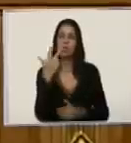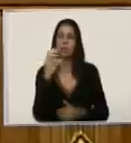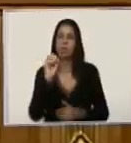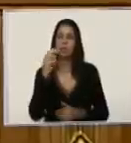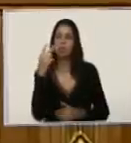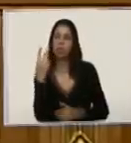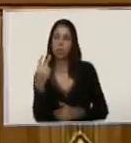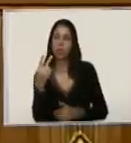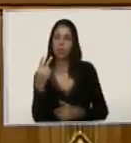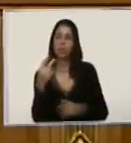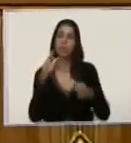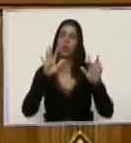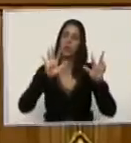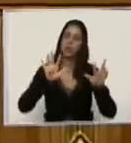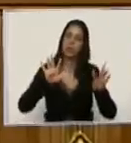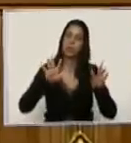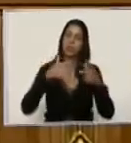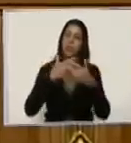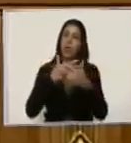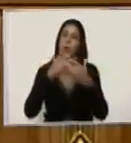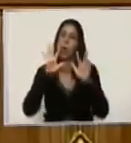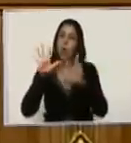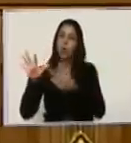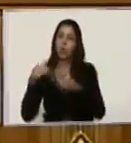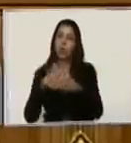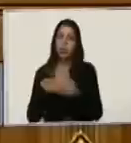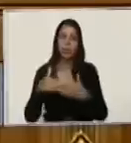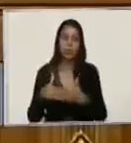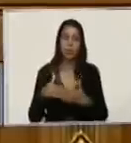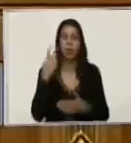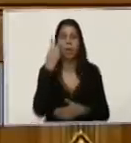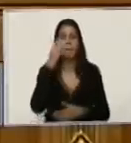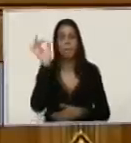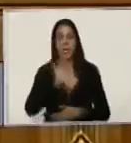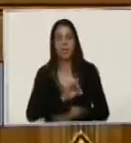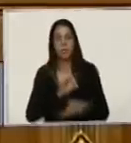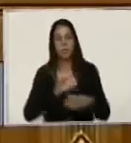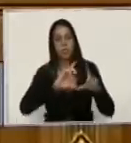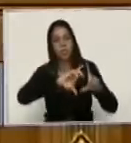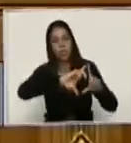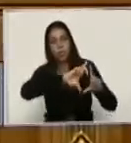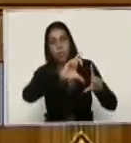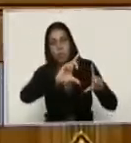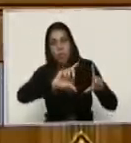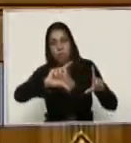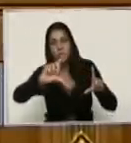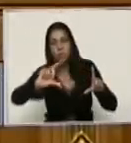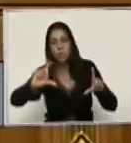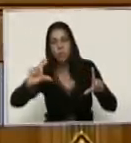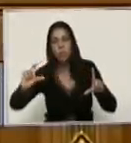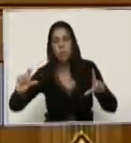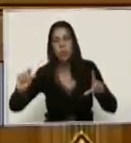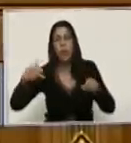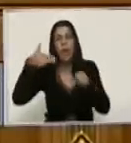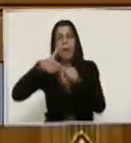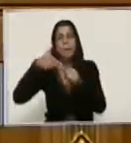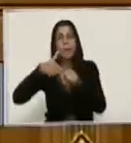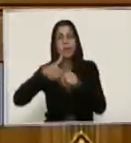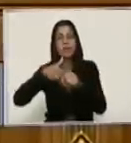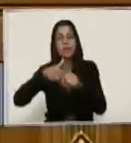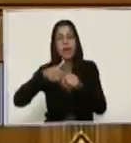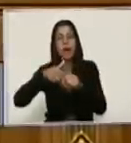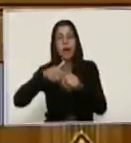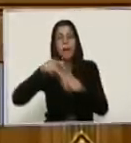302.808 millones de barriles y solo estamos contabilizando el 20% de la faja. PDVSA